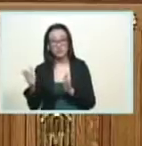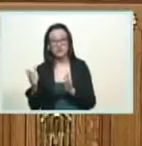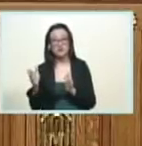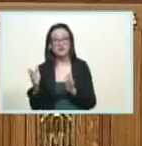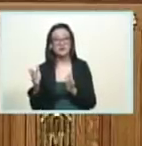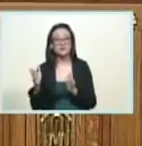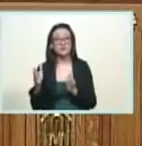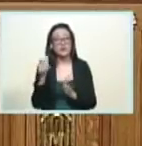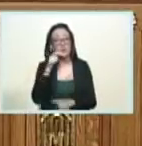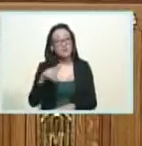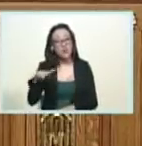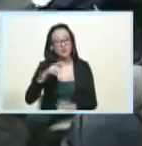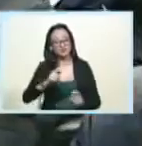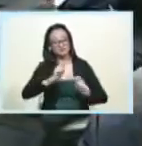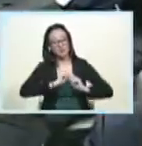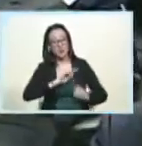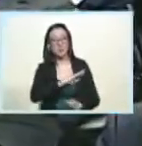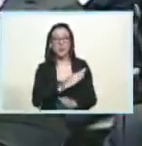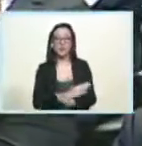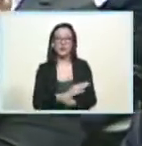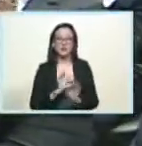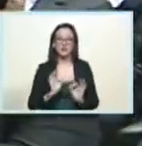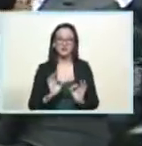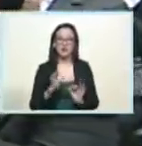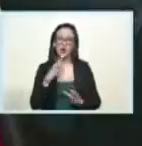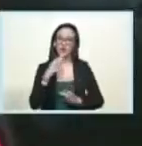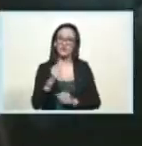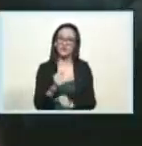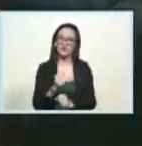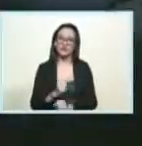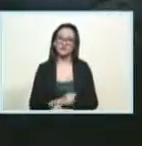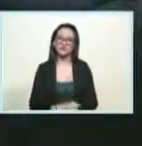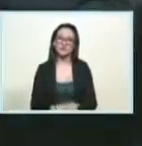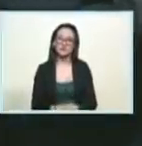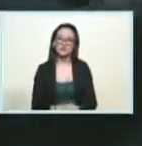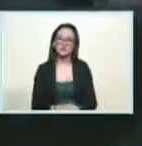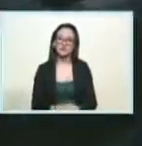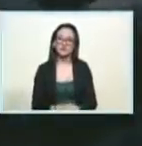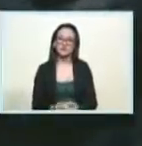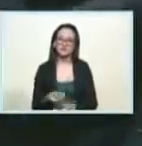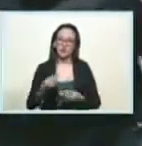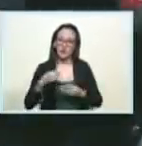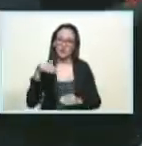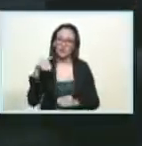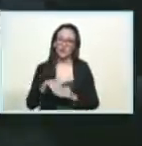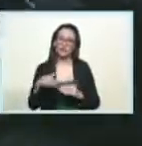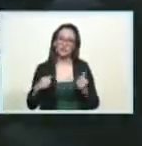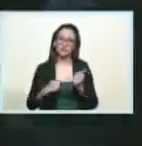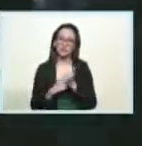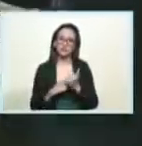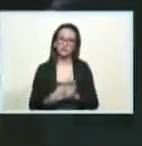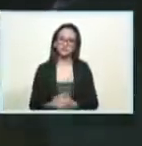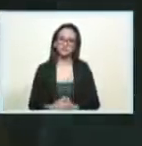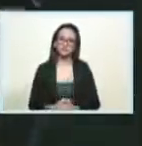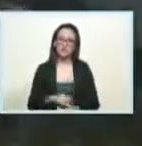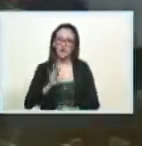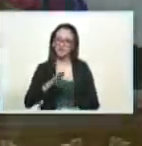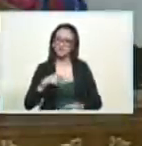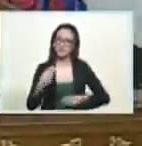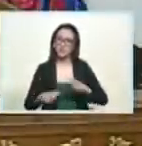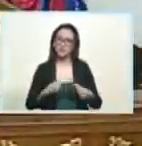el cual el pueblo me ha dado su poder, me ha dado su confianza, me ha dado su voto. Así lo